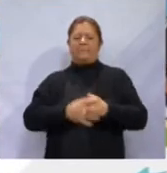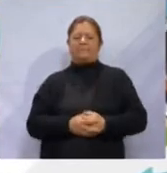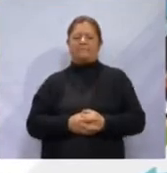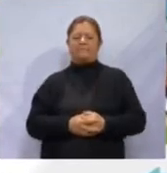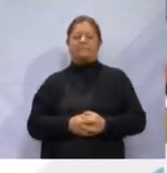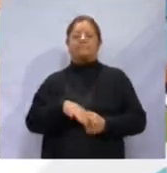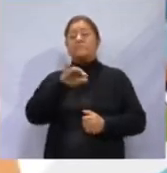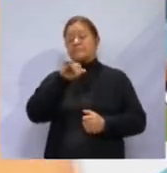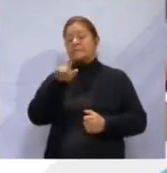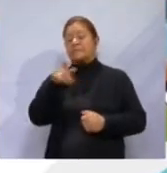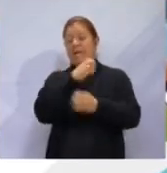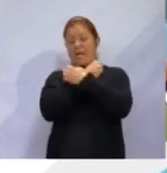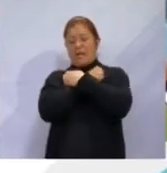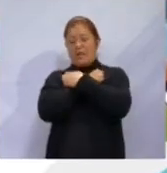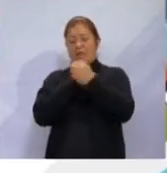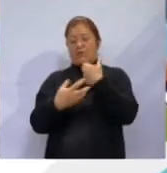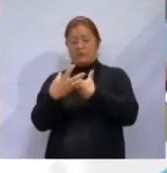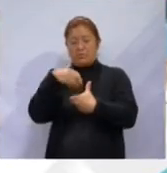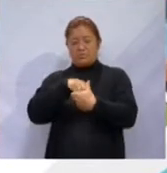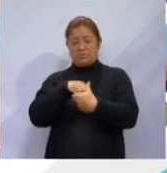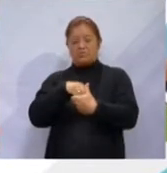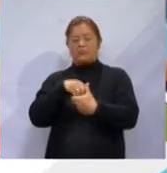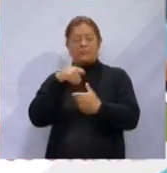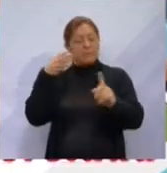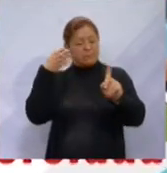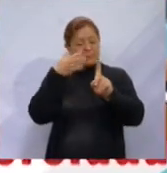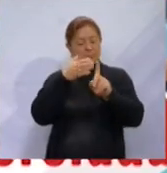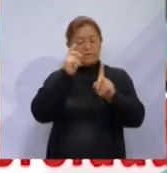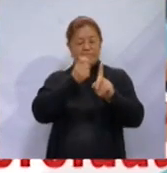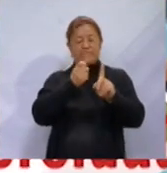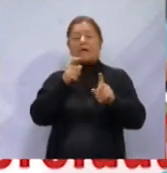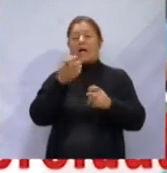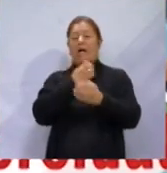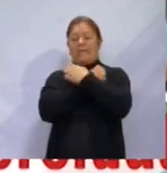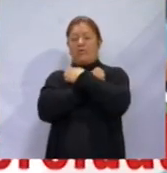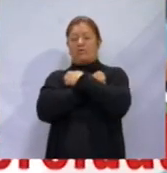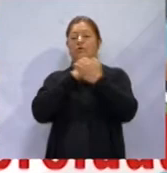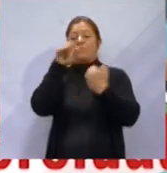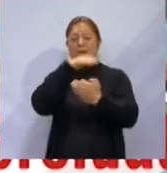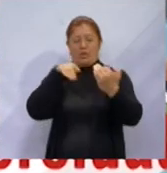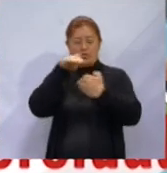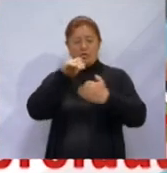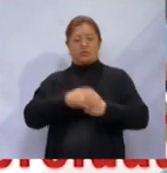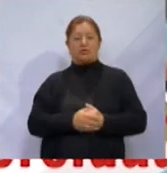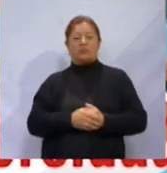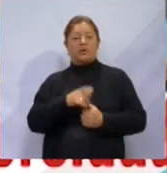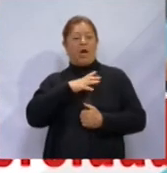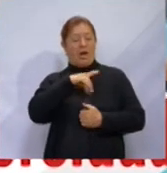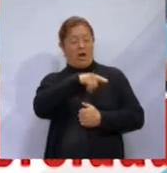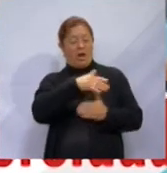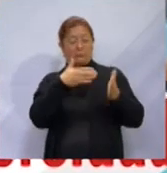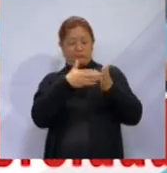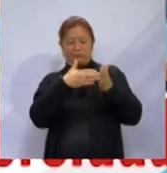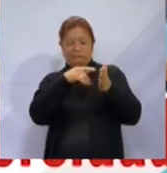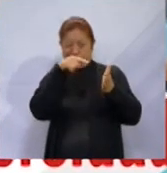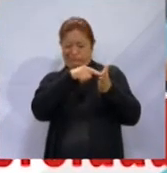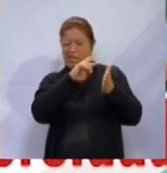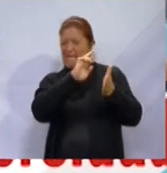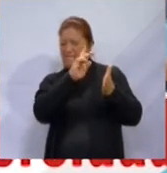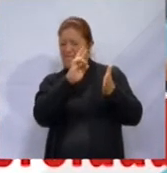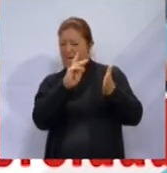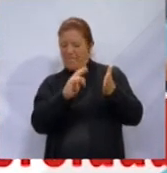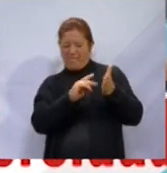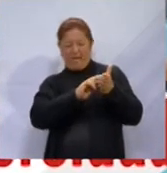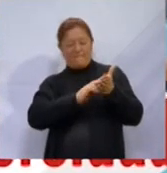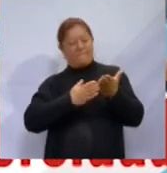es, la educación inclusiva hace referencia a la educación para todos, eliminando cualquier tipo de barrera para el